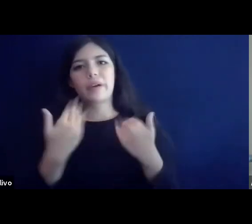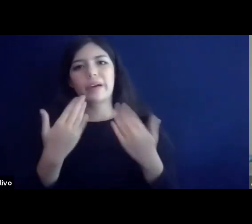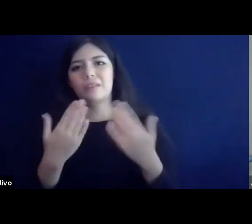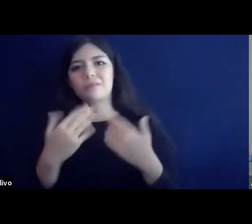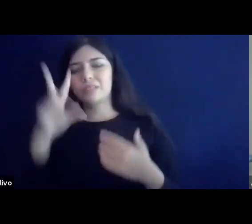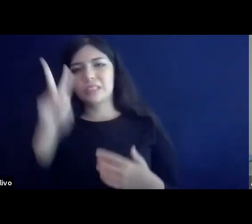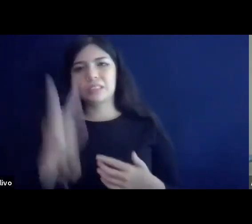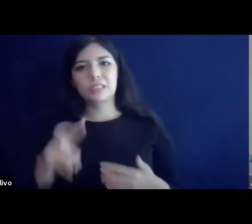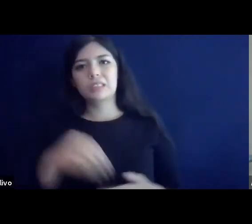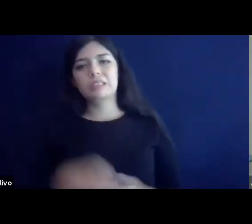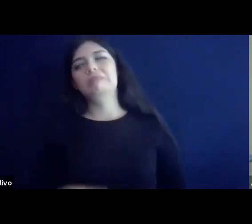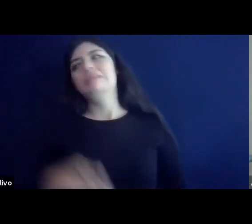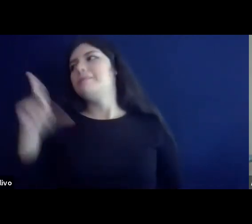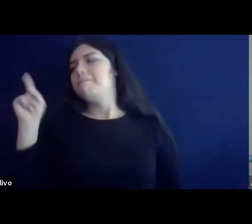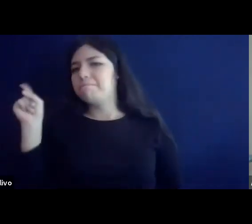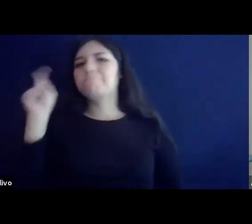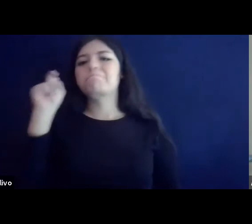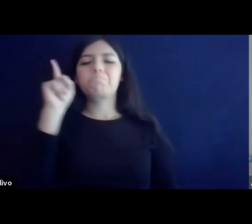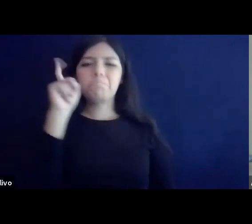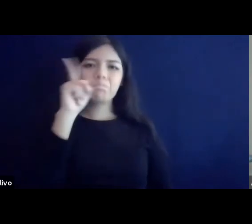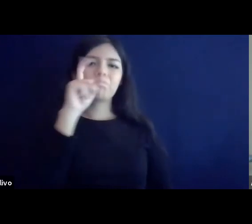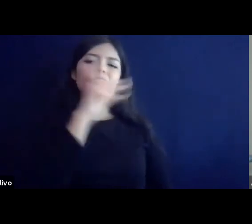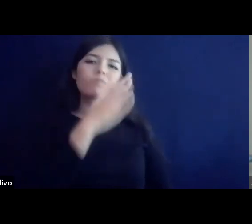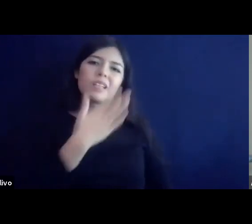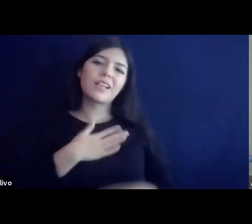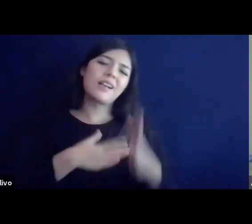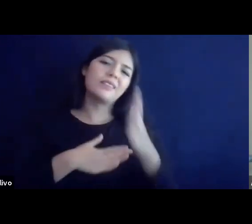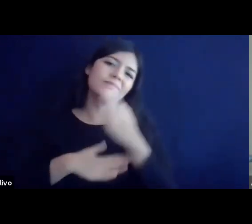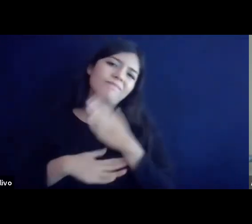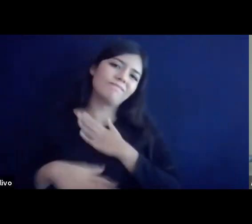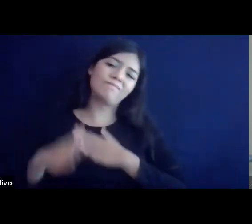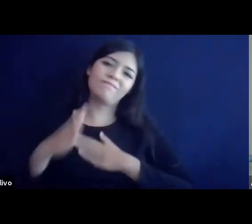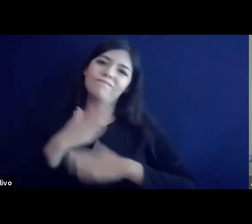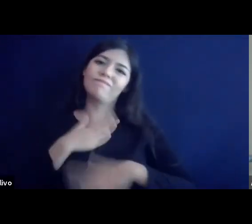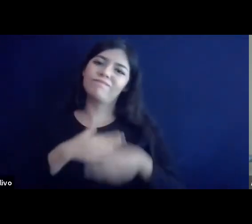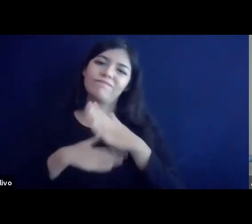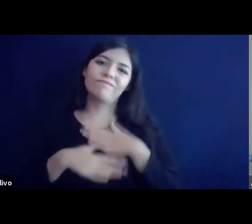Y es muy pesado y es muy cansado pues vivir